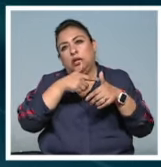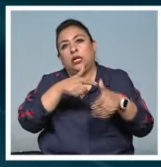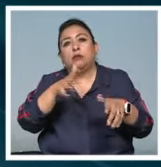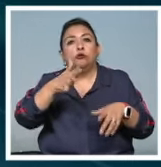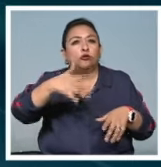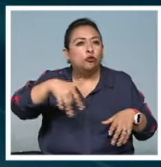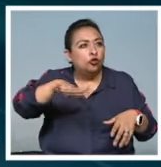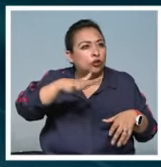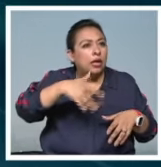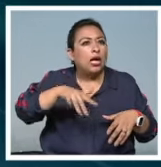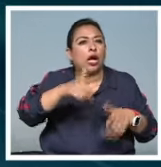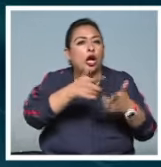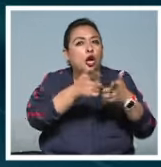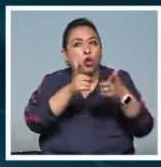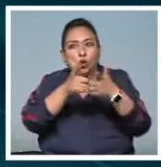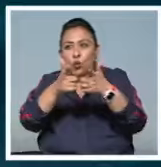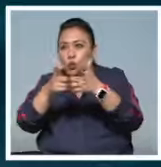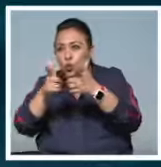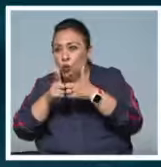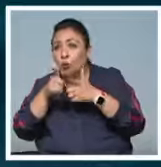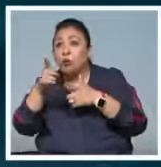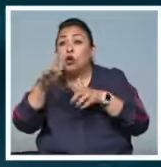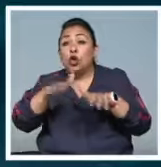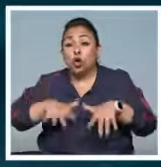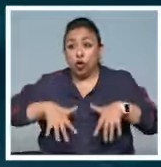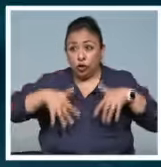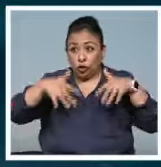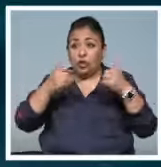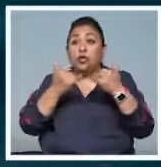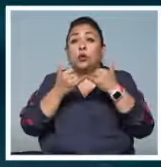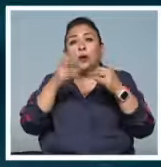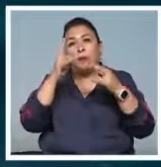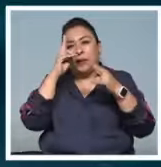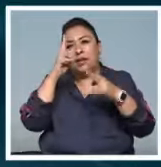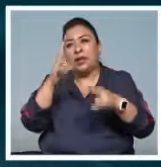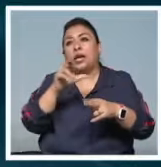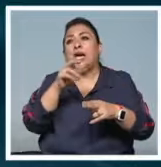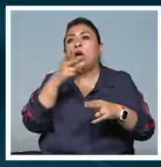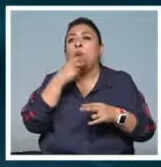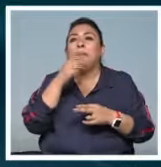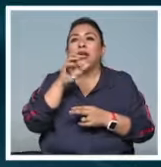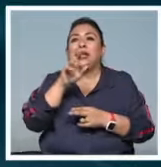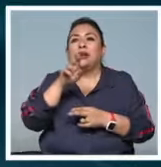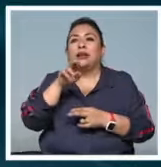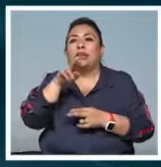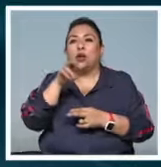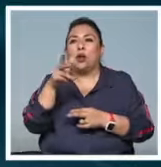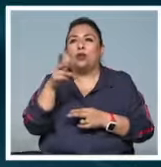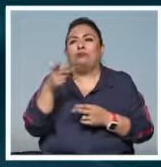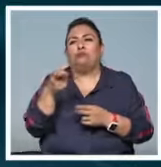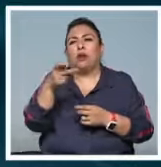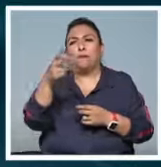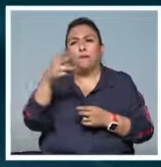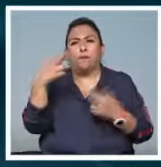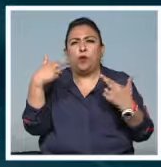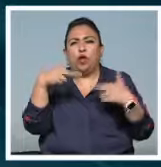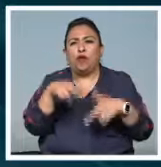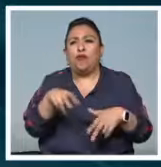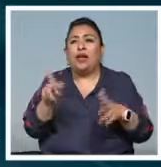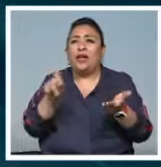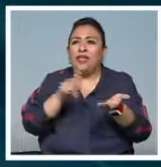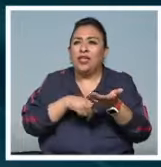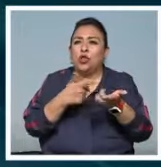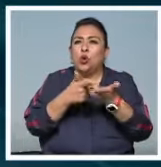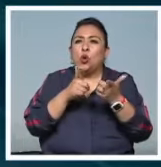la búsqueda de las bandas. El concierto también es un homenaje a Enrique Nogués, el profe, quien fue integrante del grupo Los